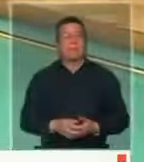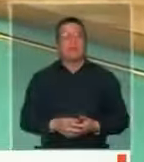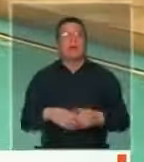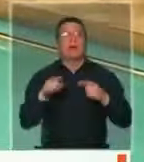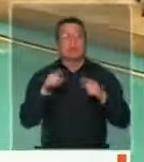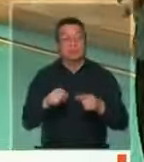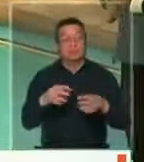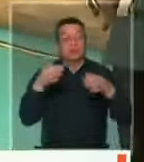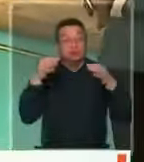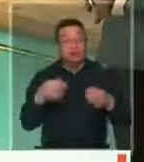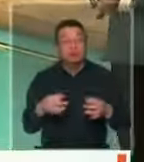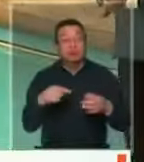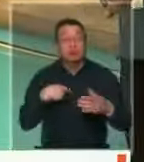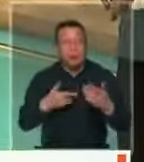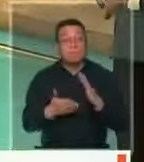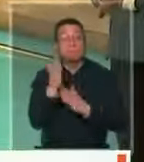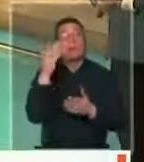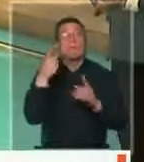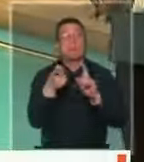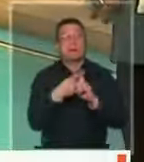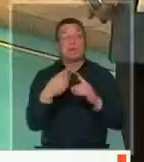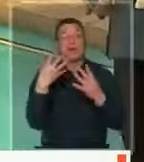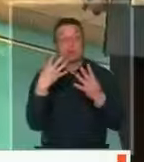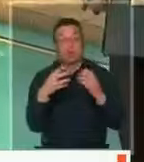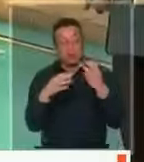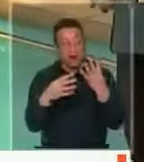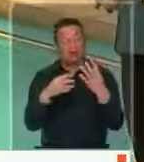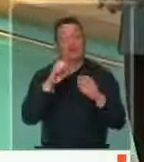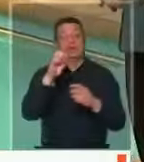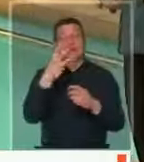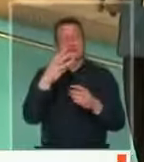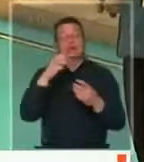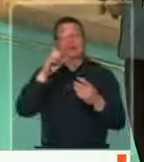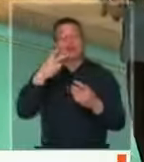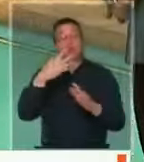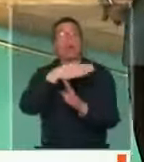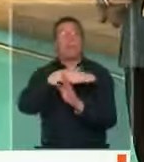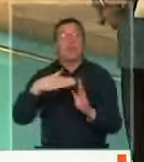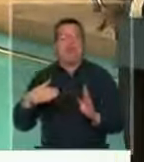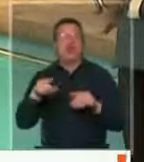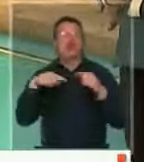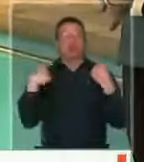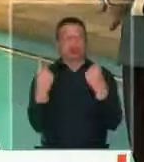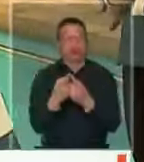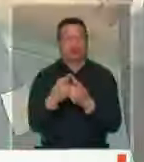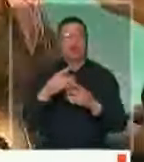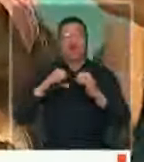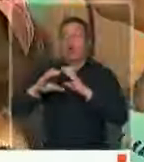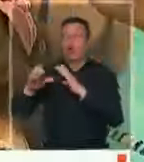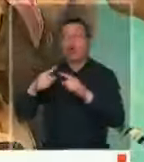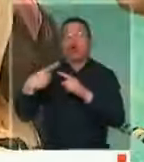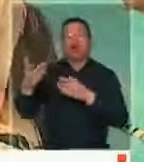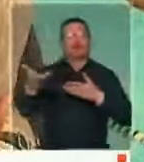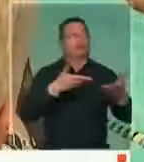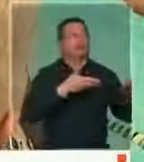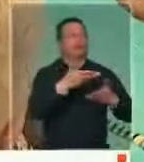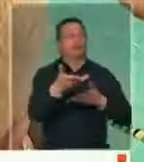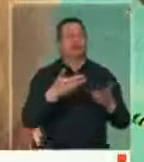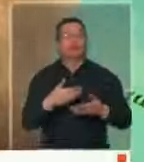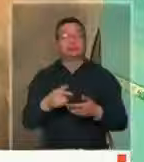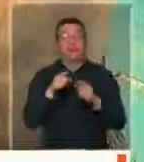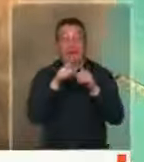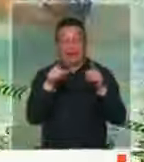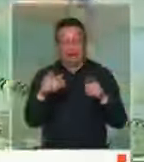buena, aparte que participan cuartos, terceros, medios, segundos. Y nos ayudó también a comunicarnos con otras personas. Y también están